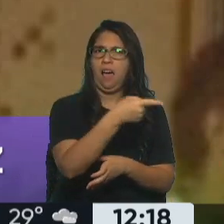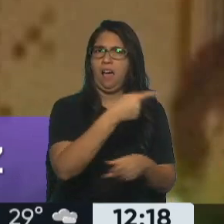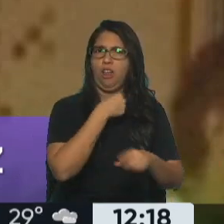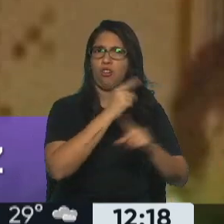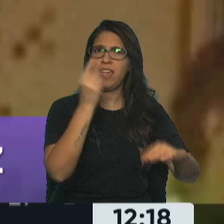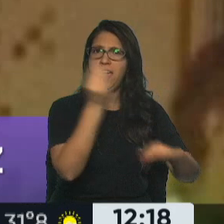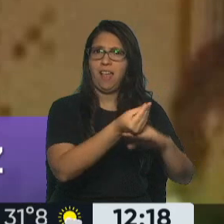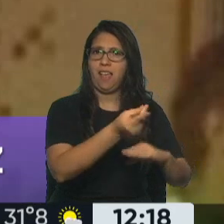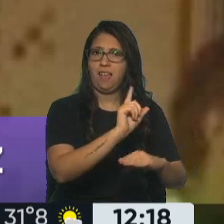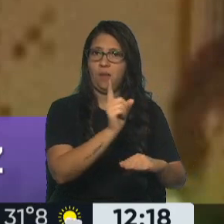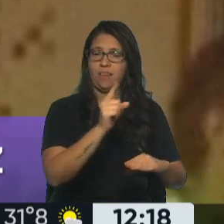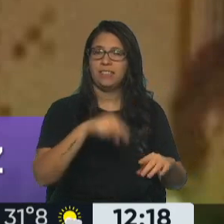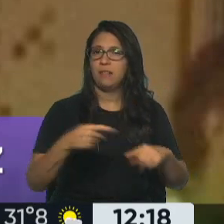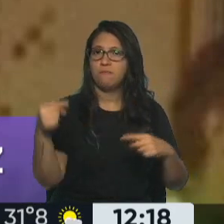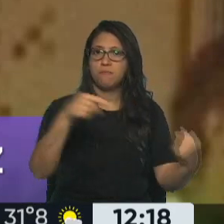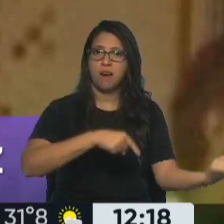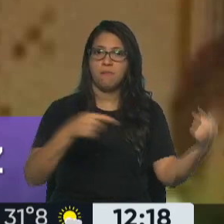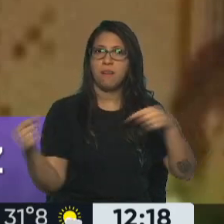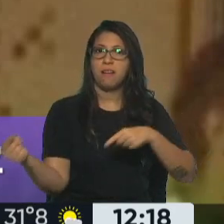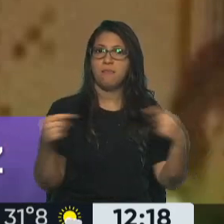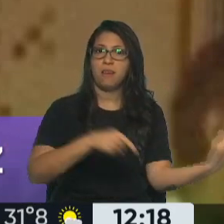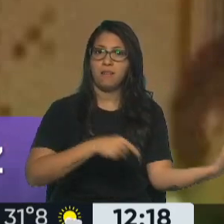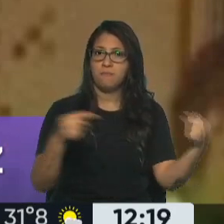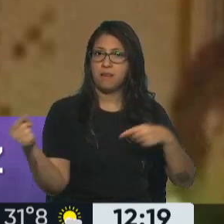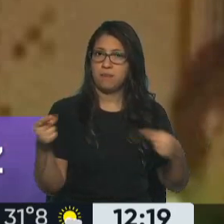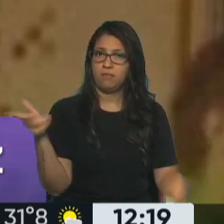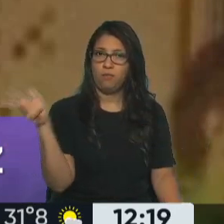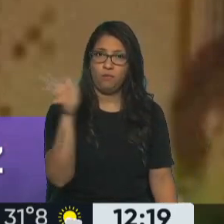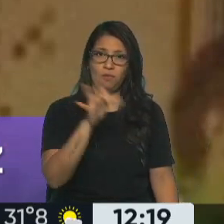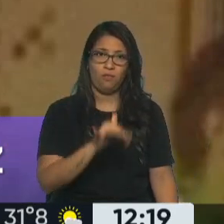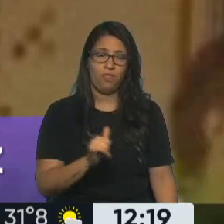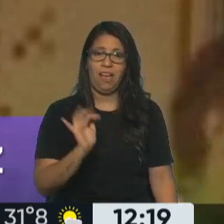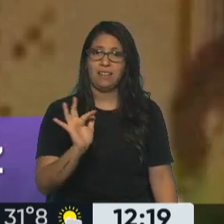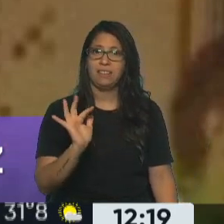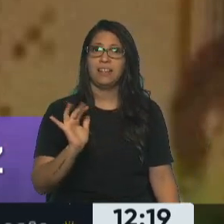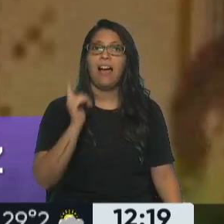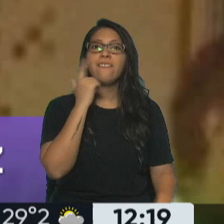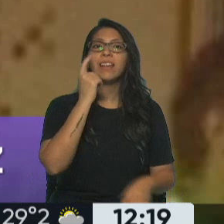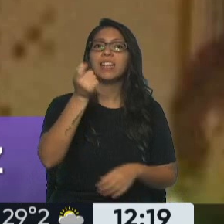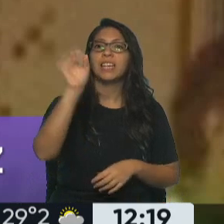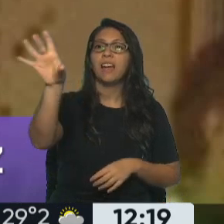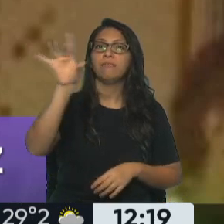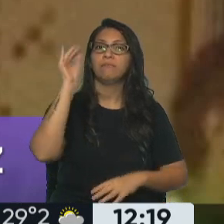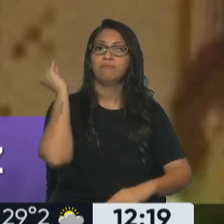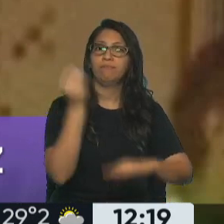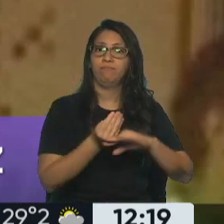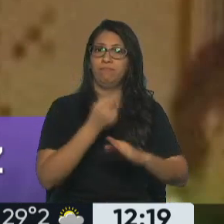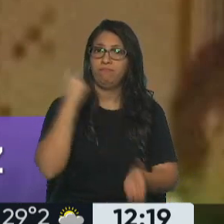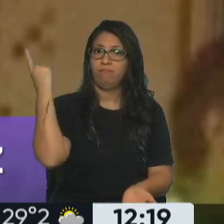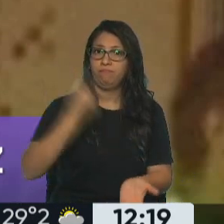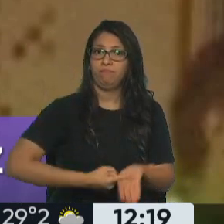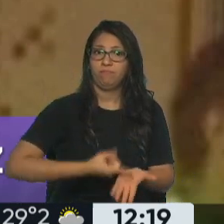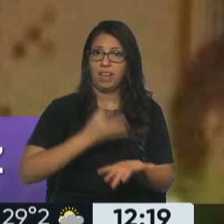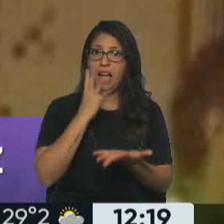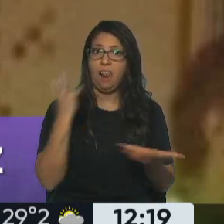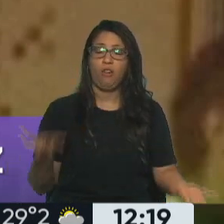juez. Esto va a ser una batalla, ida y vuelta, todos los días en el juzgado, esperando que la Cámara de Apelaciones en algún momento